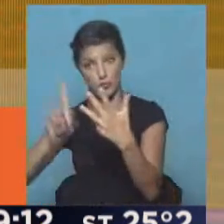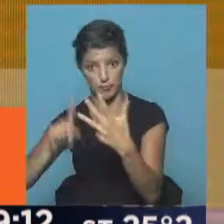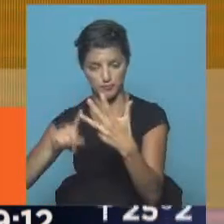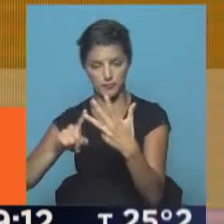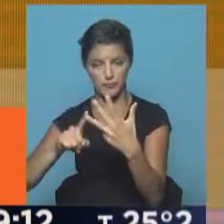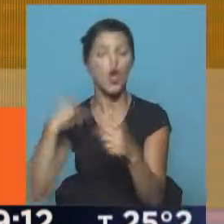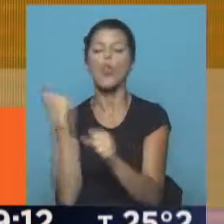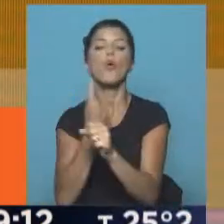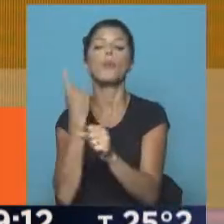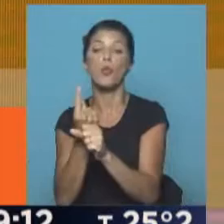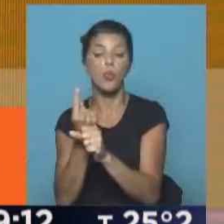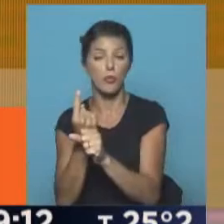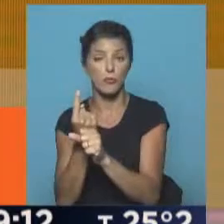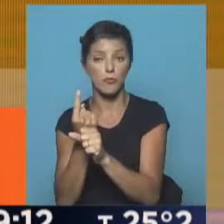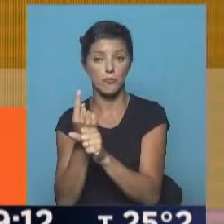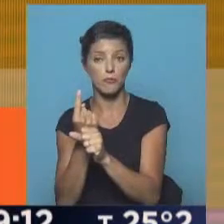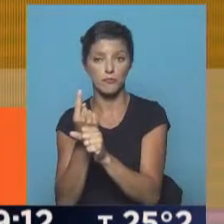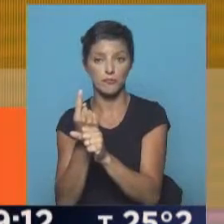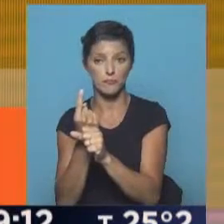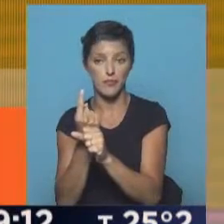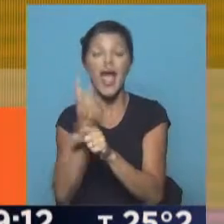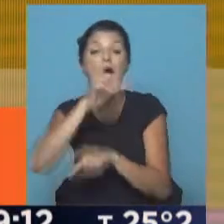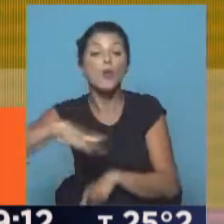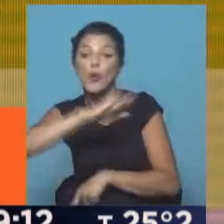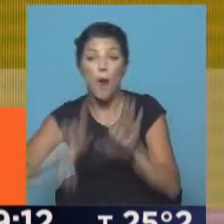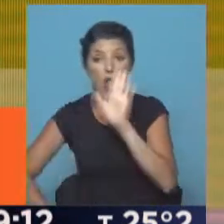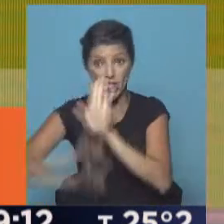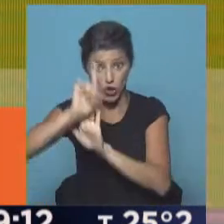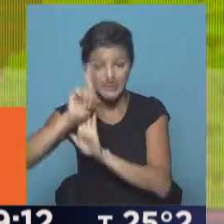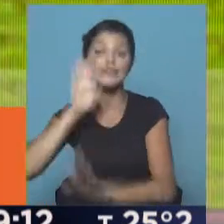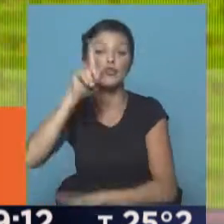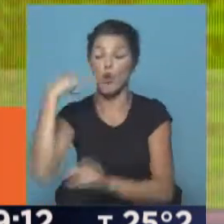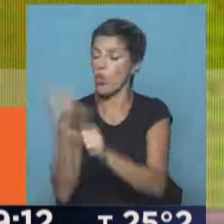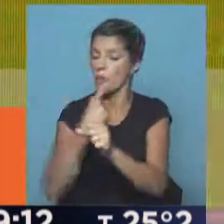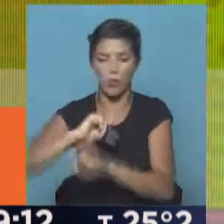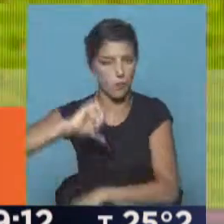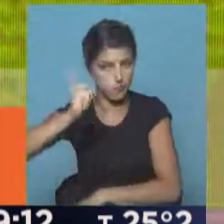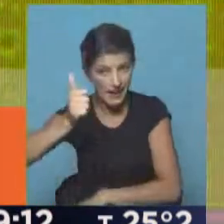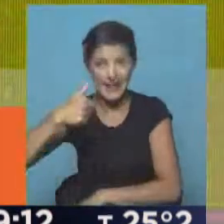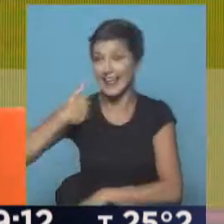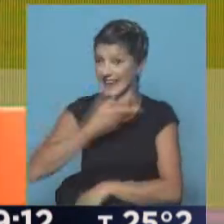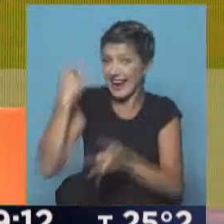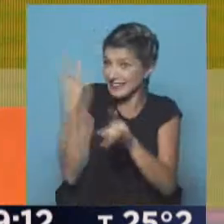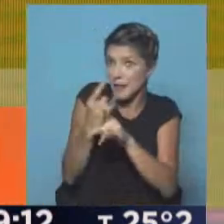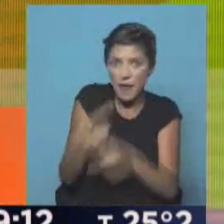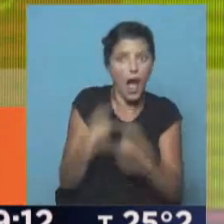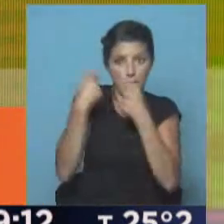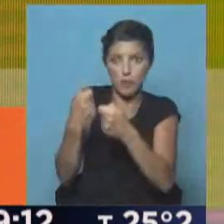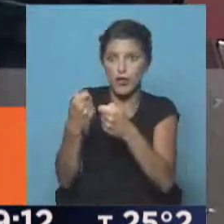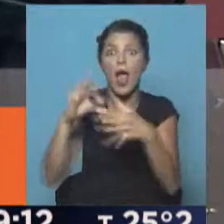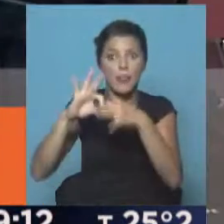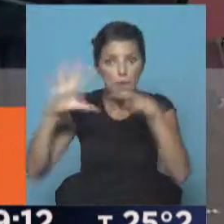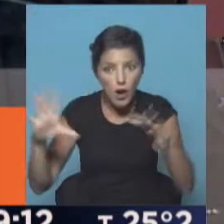capaz Hillary Clinton de ganar aquellos estados del norte de los Estados Unidos, naturalmente demócratas, donde ella había perdido las